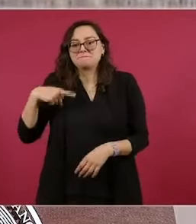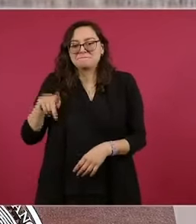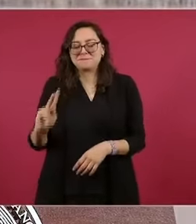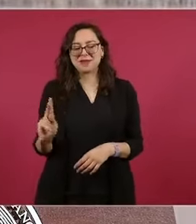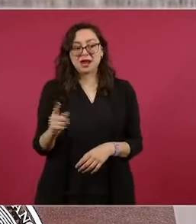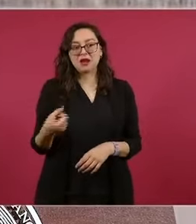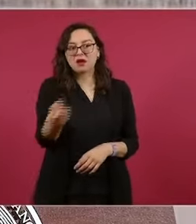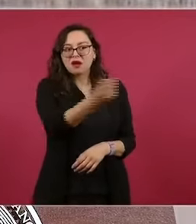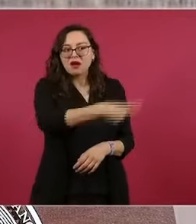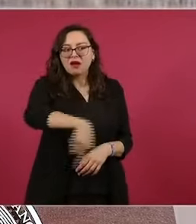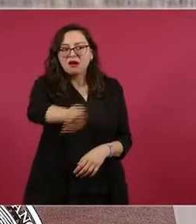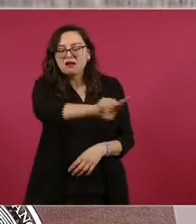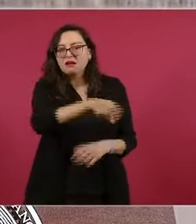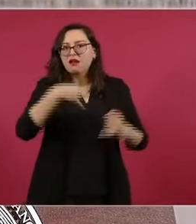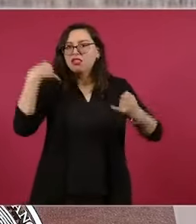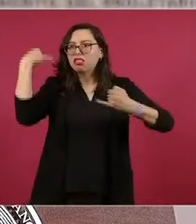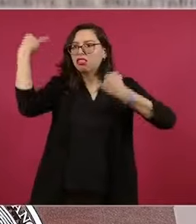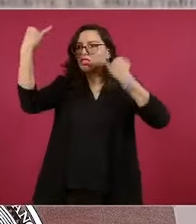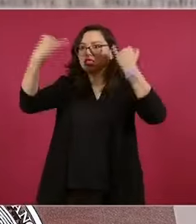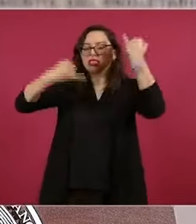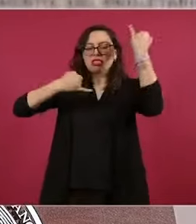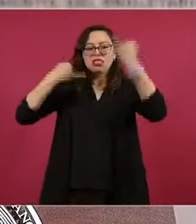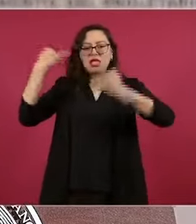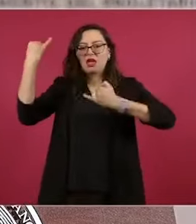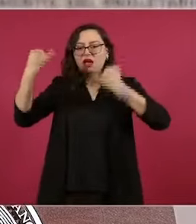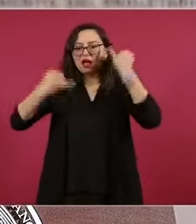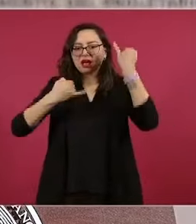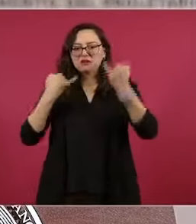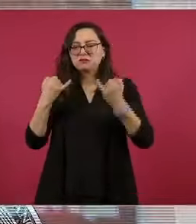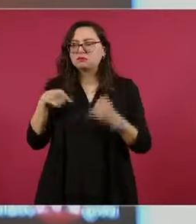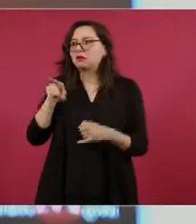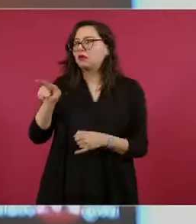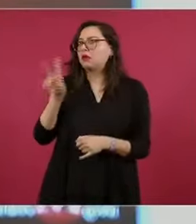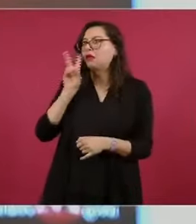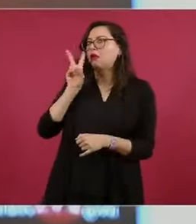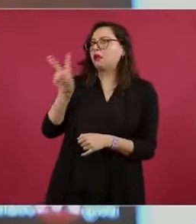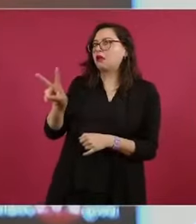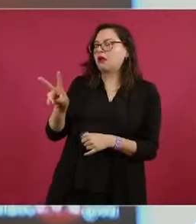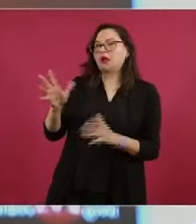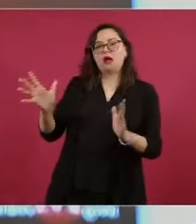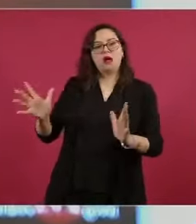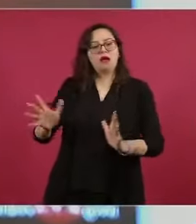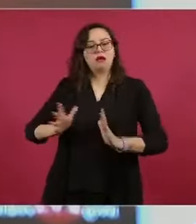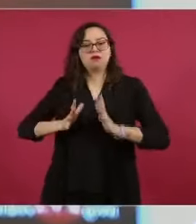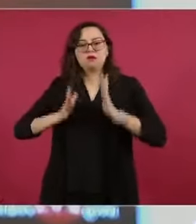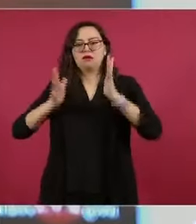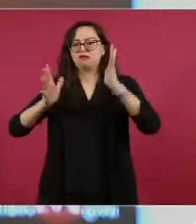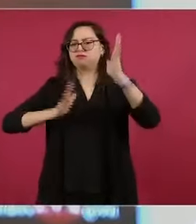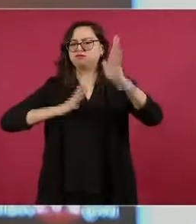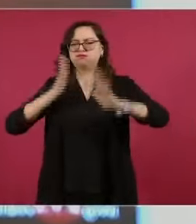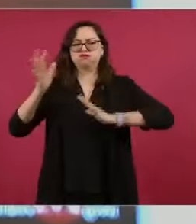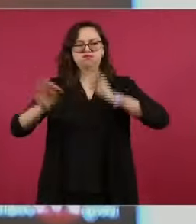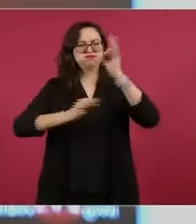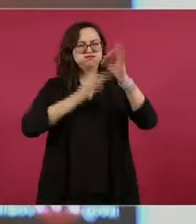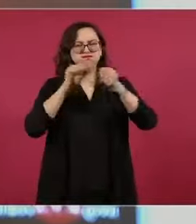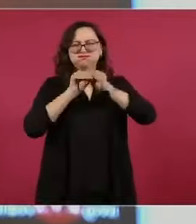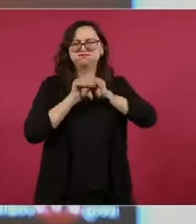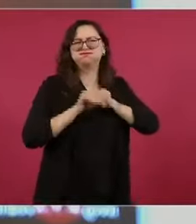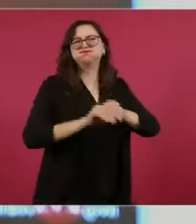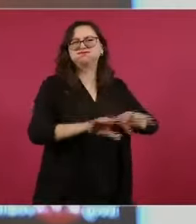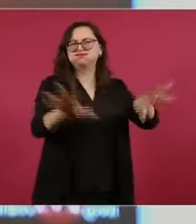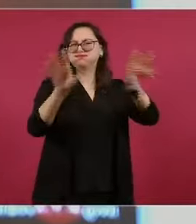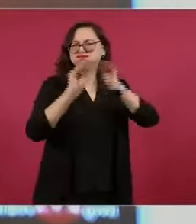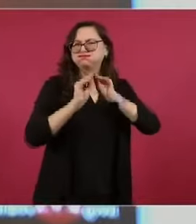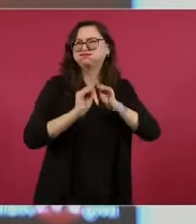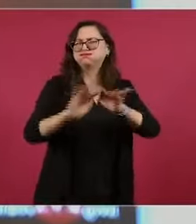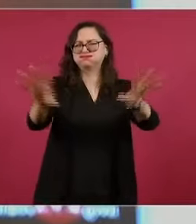tuvo, que fue precautorio el aterrizaje, cause tanto escándalo y haya tanta